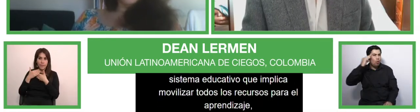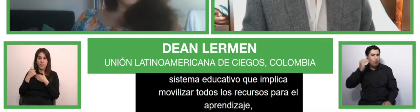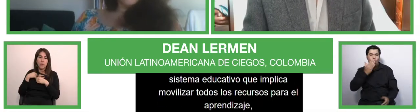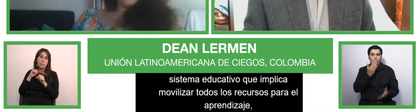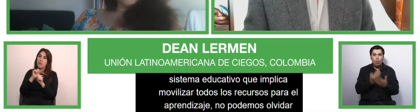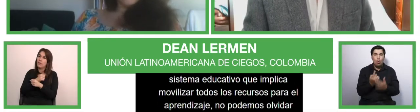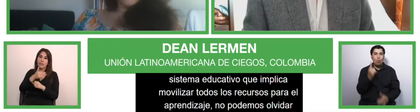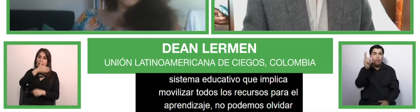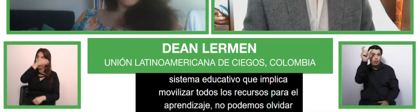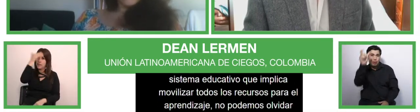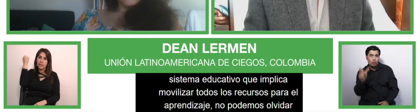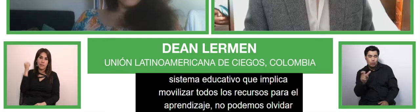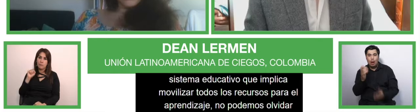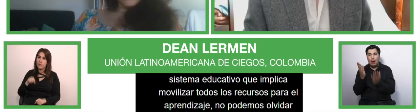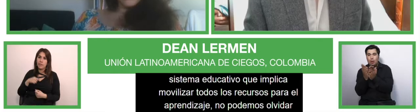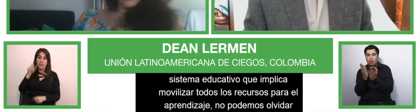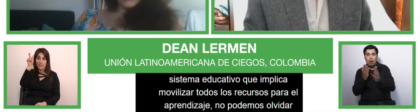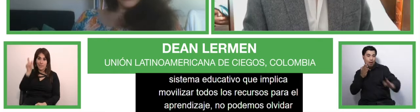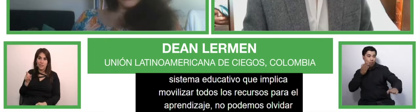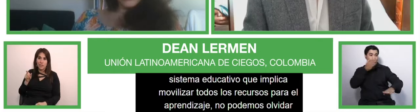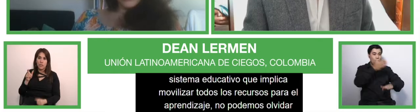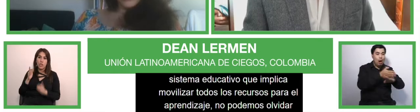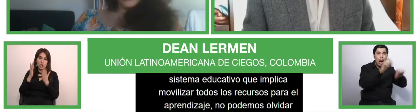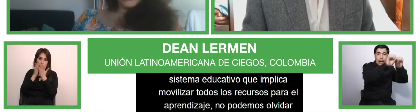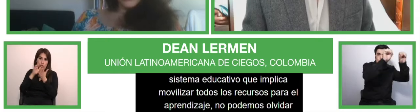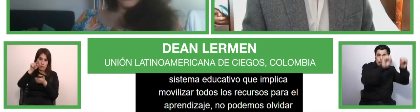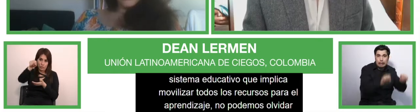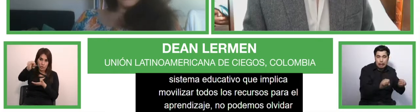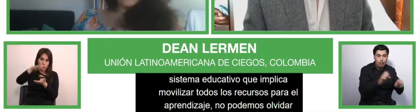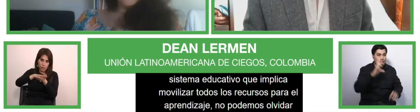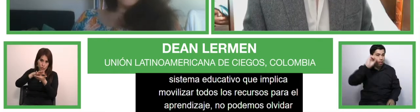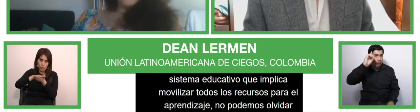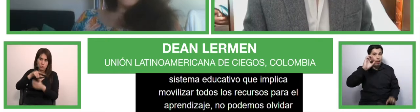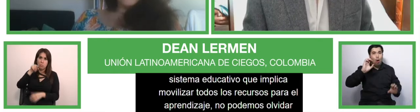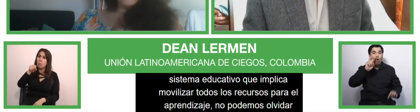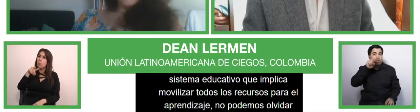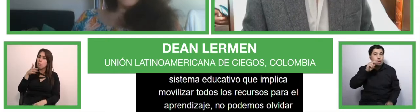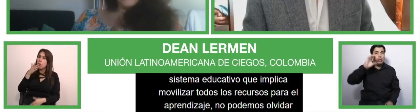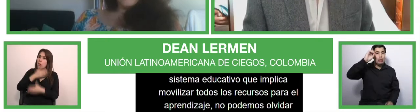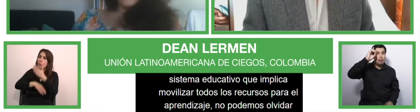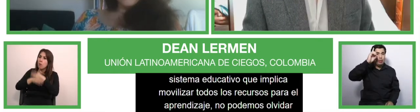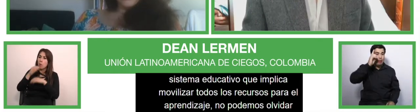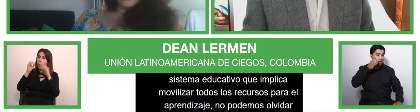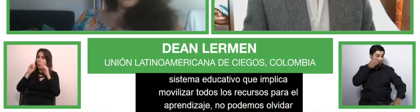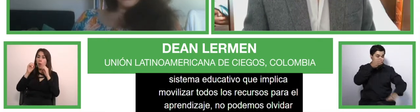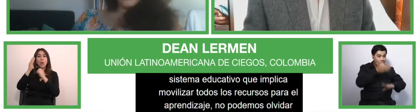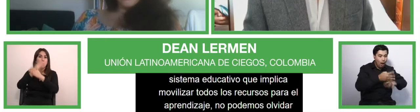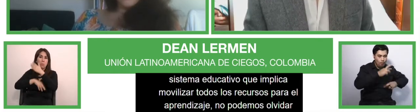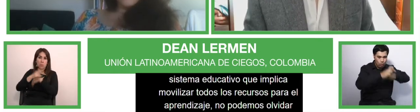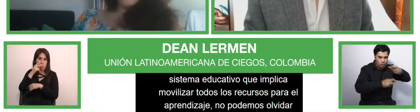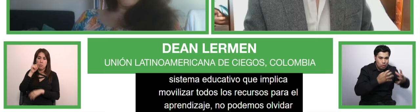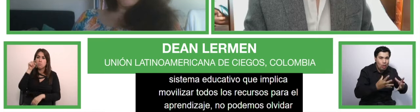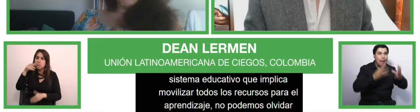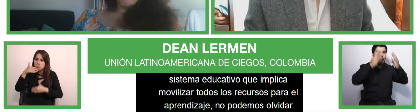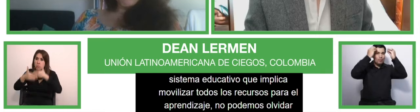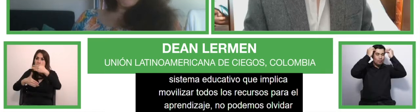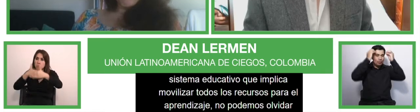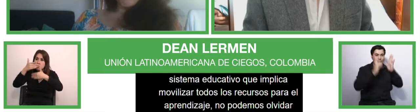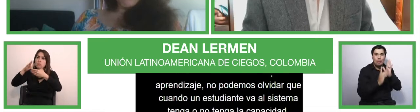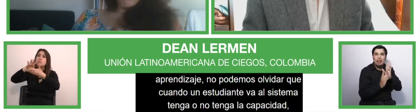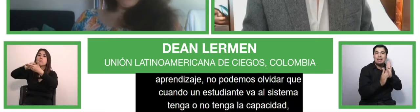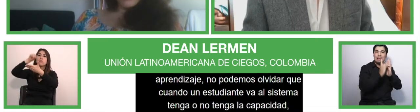va al sistema, tenga o no tenga discapacidad, va a unos procesos de aprendizaje, a unos desarrollos de